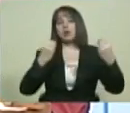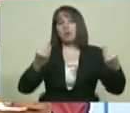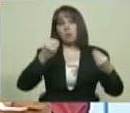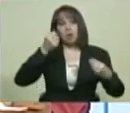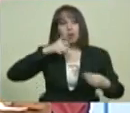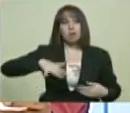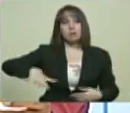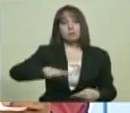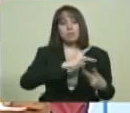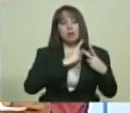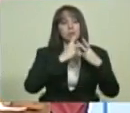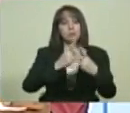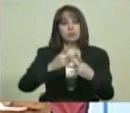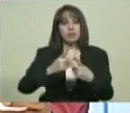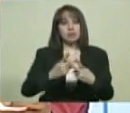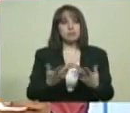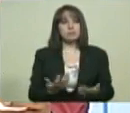pueblo.